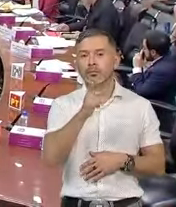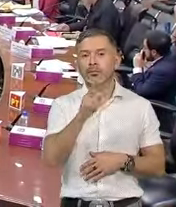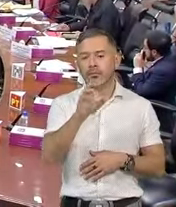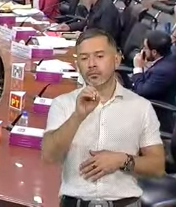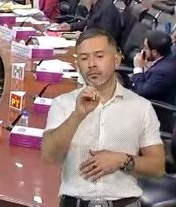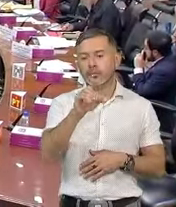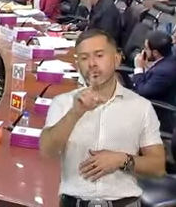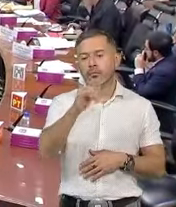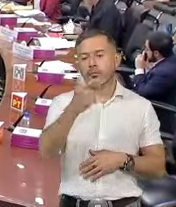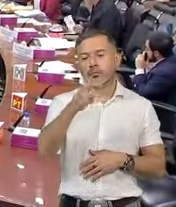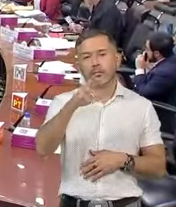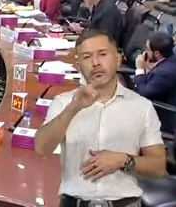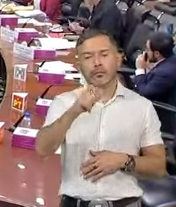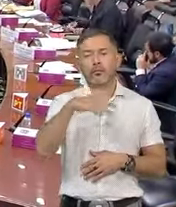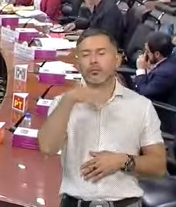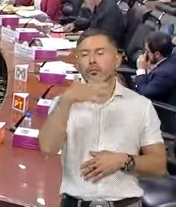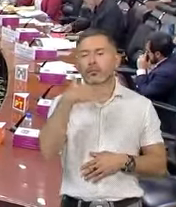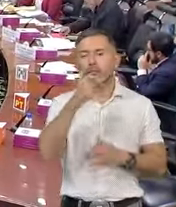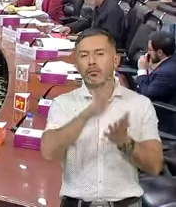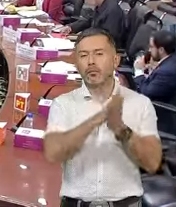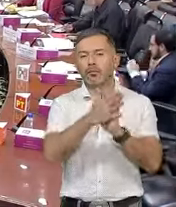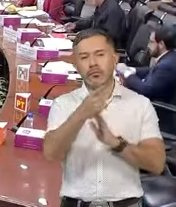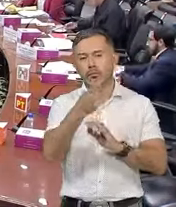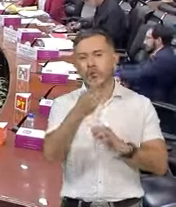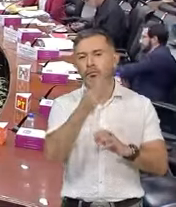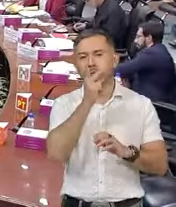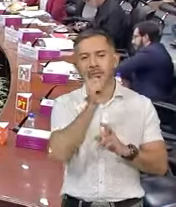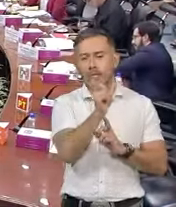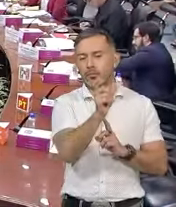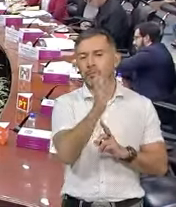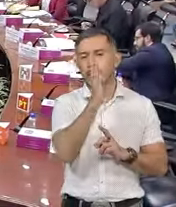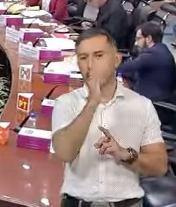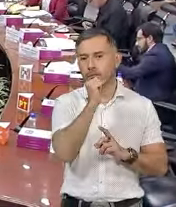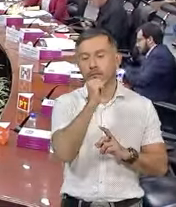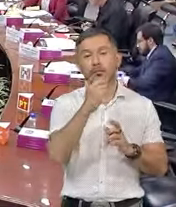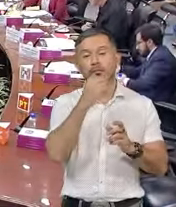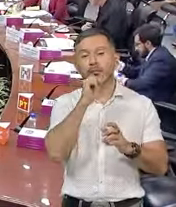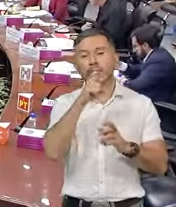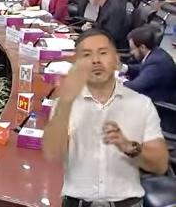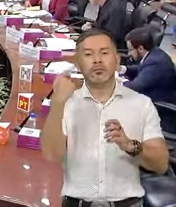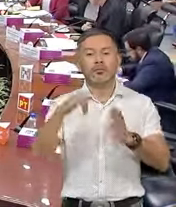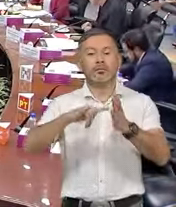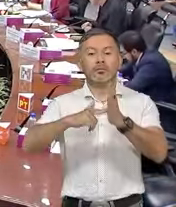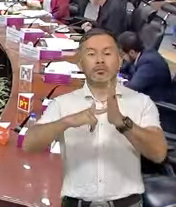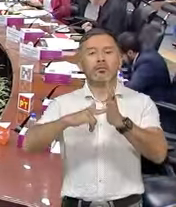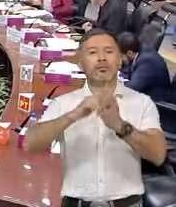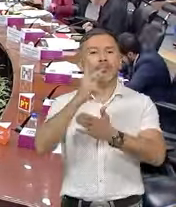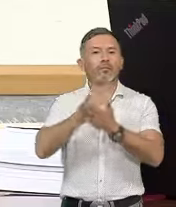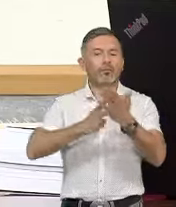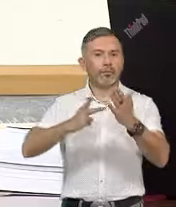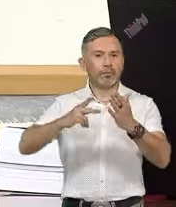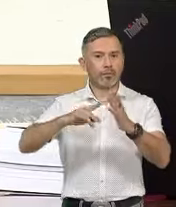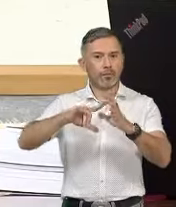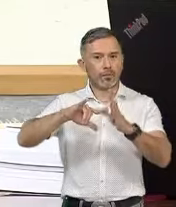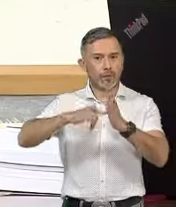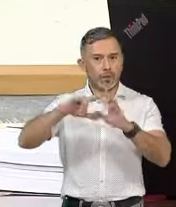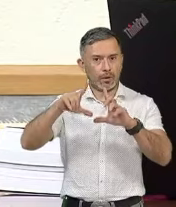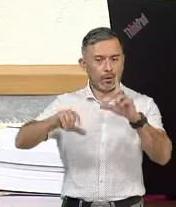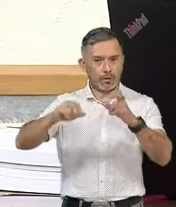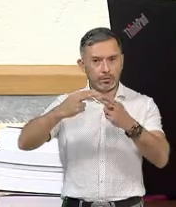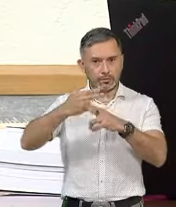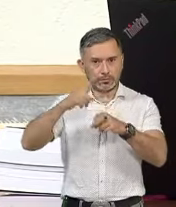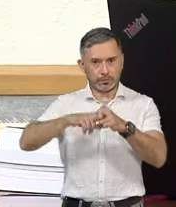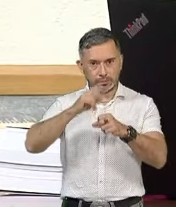corrupta y la censura que se pretendía hacer a la hora nacional presentado también por el diputado